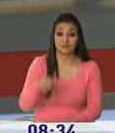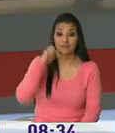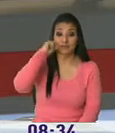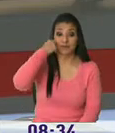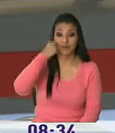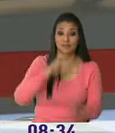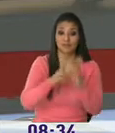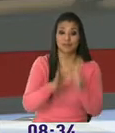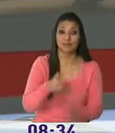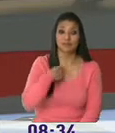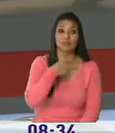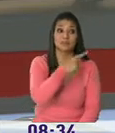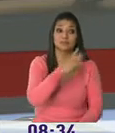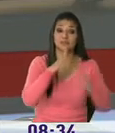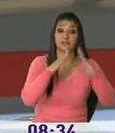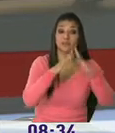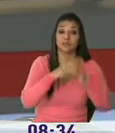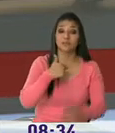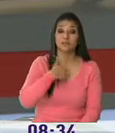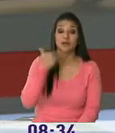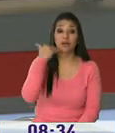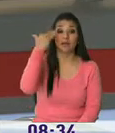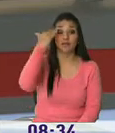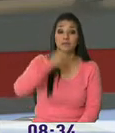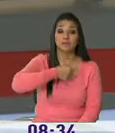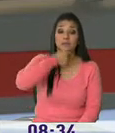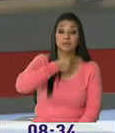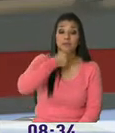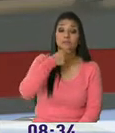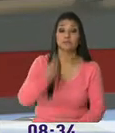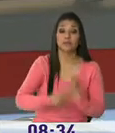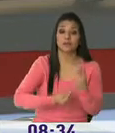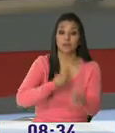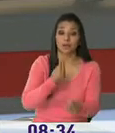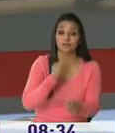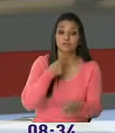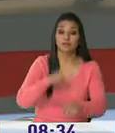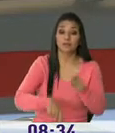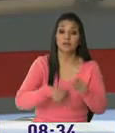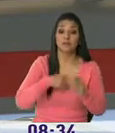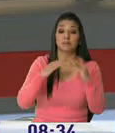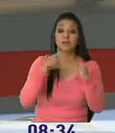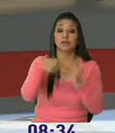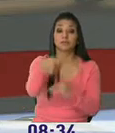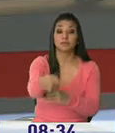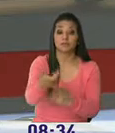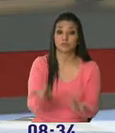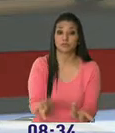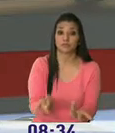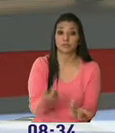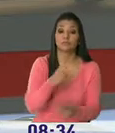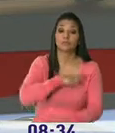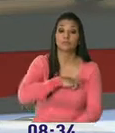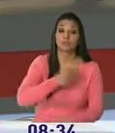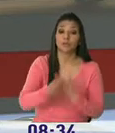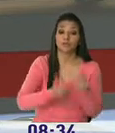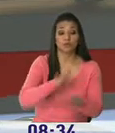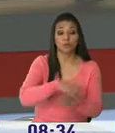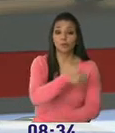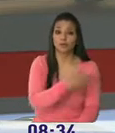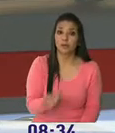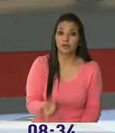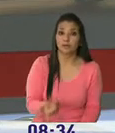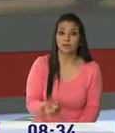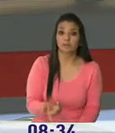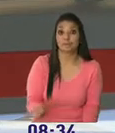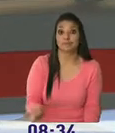decía, ve, yo vivo ahí, soy un adulto mayor, ¿qué hago si se daña la casa del otro vecino? Entonces, ¿qué hace el municipio? Es culpa del de arriba. Y